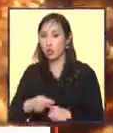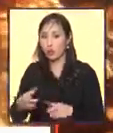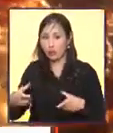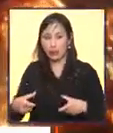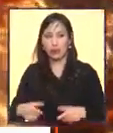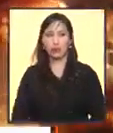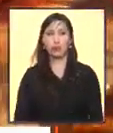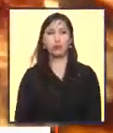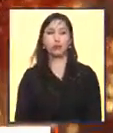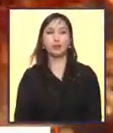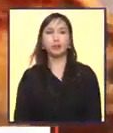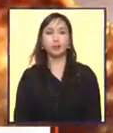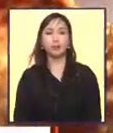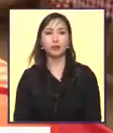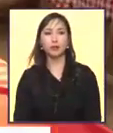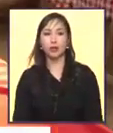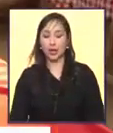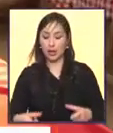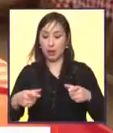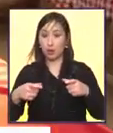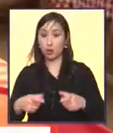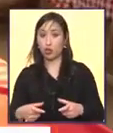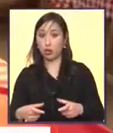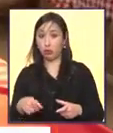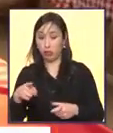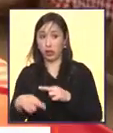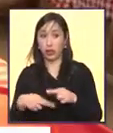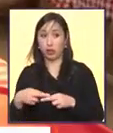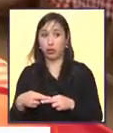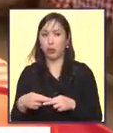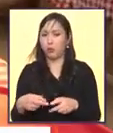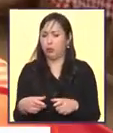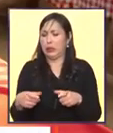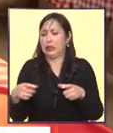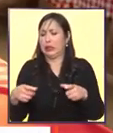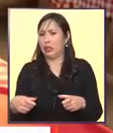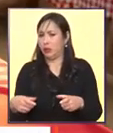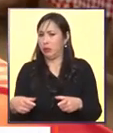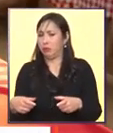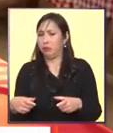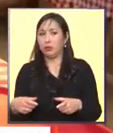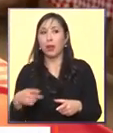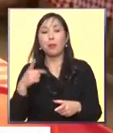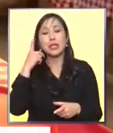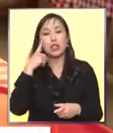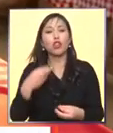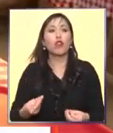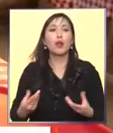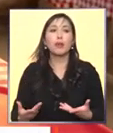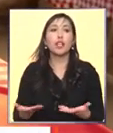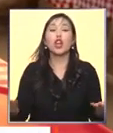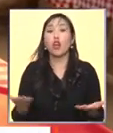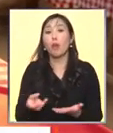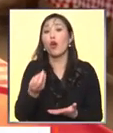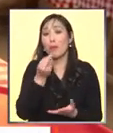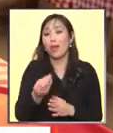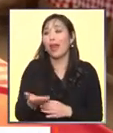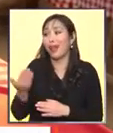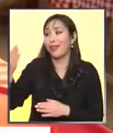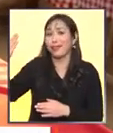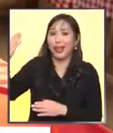Las porciones en la vaquita chá suelen ser bastante grandes, contundentes, pensando obviamente en cómo se alimentaban antes, en otras